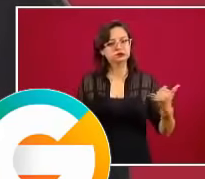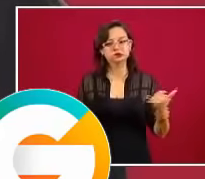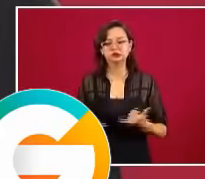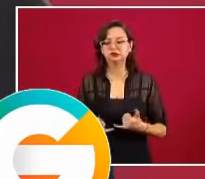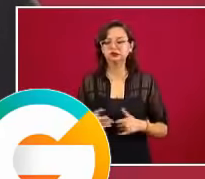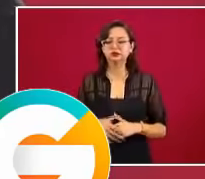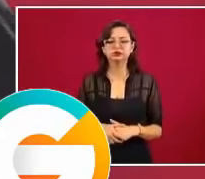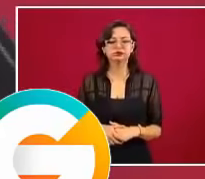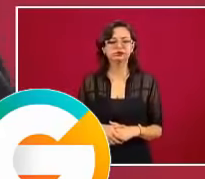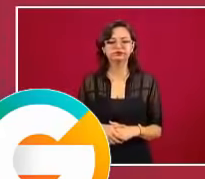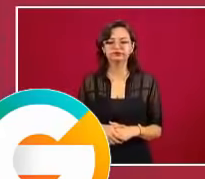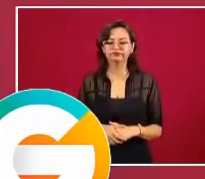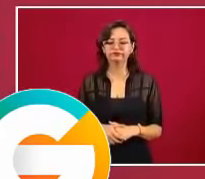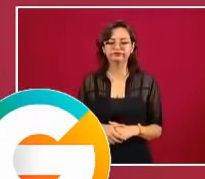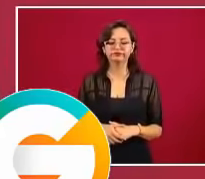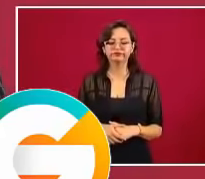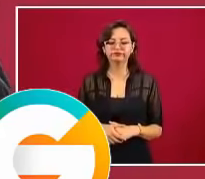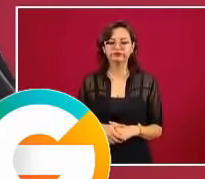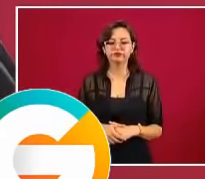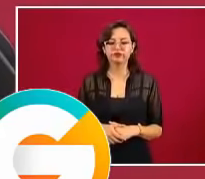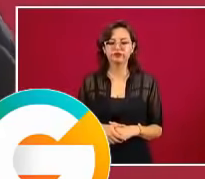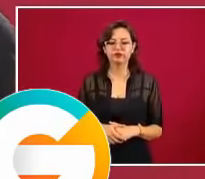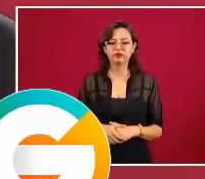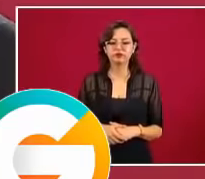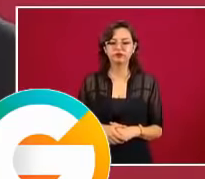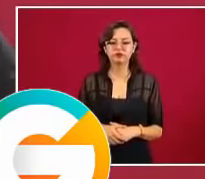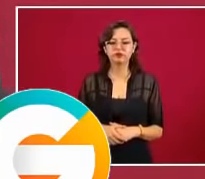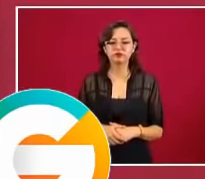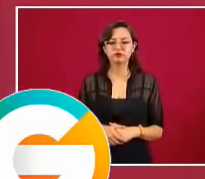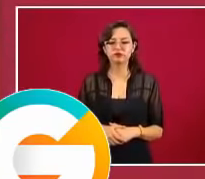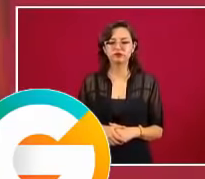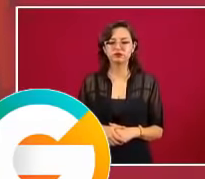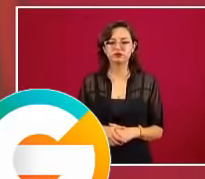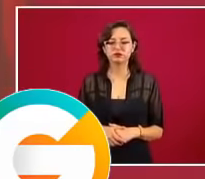que a duras penas, con los